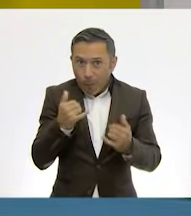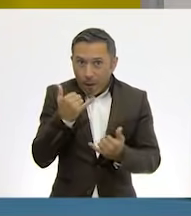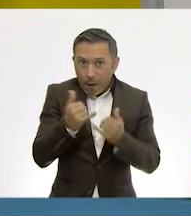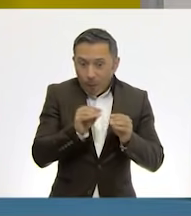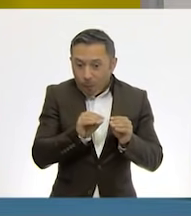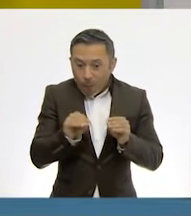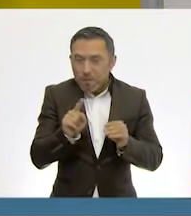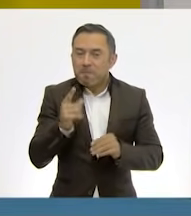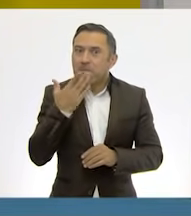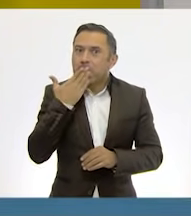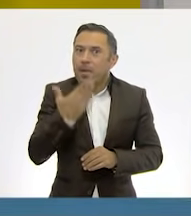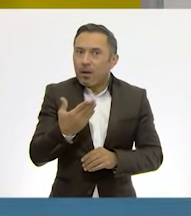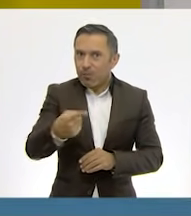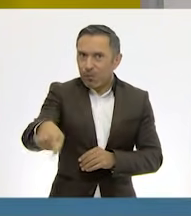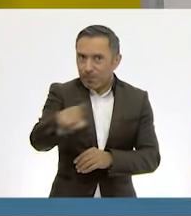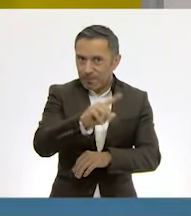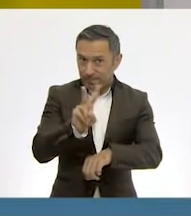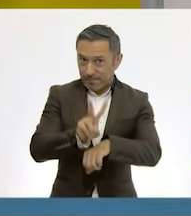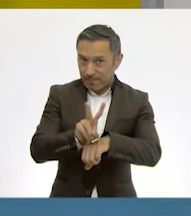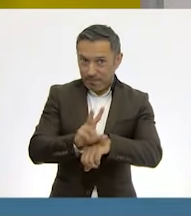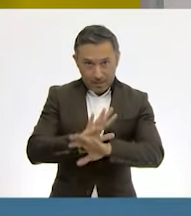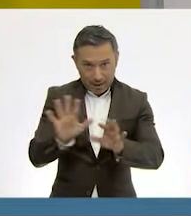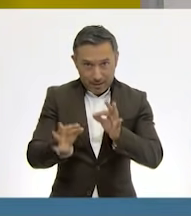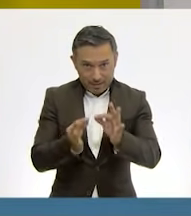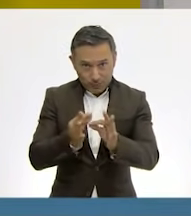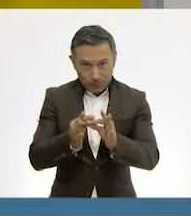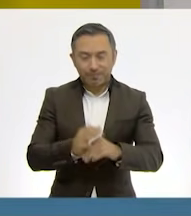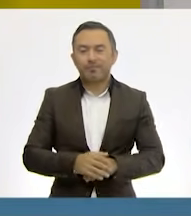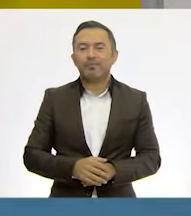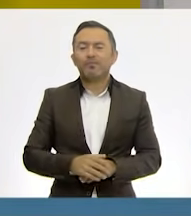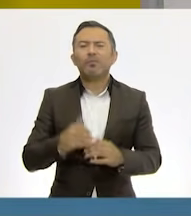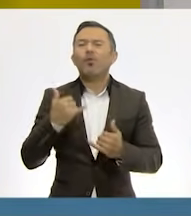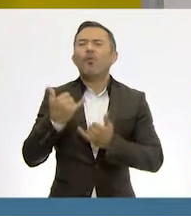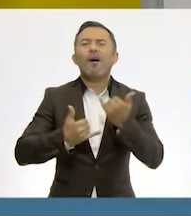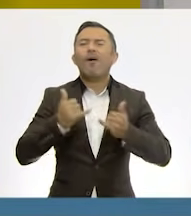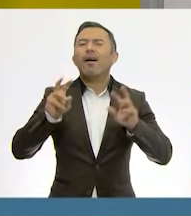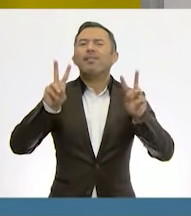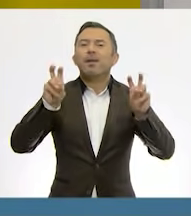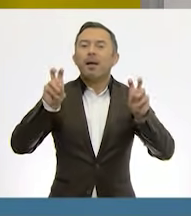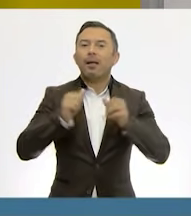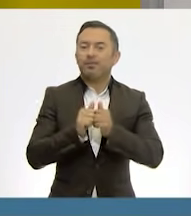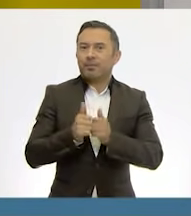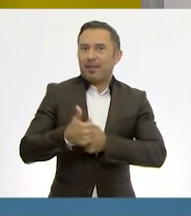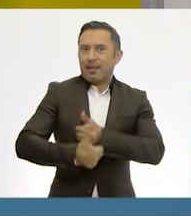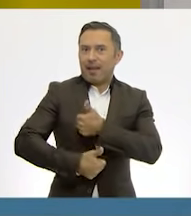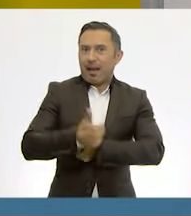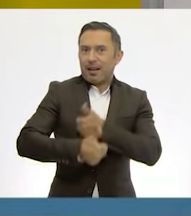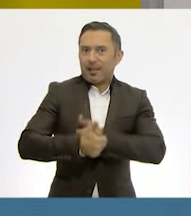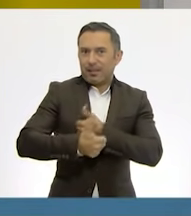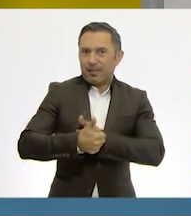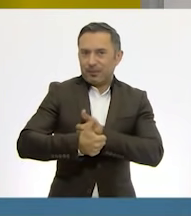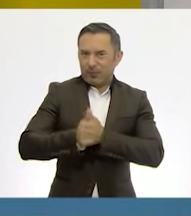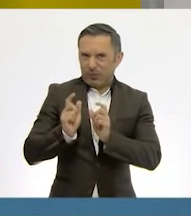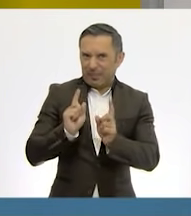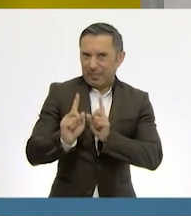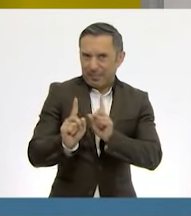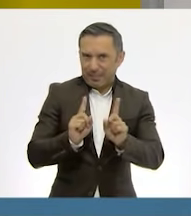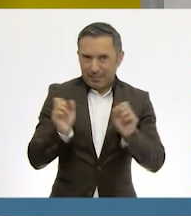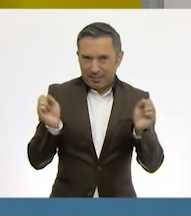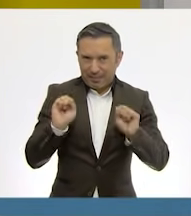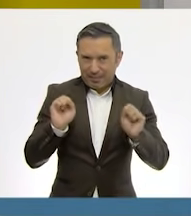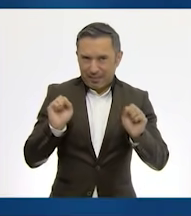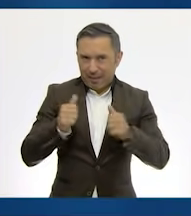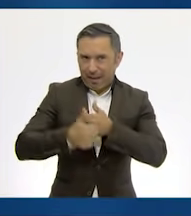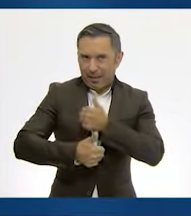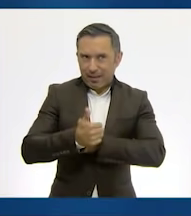Muy bien, pues si ya están todos listos, este juego se titula Las Carreritas. Yo creo que todos alguna vez en nuestra vida hemos jugado